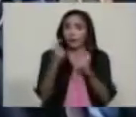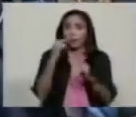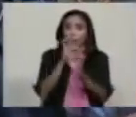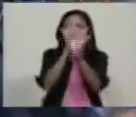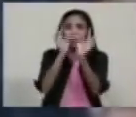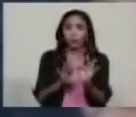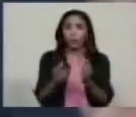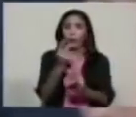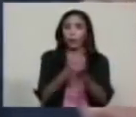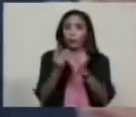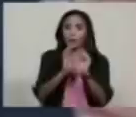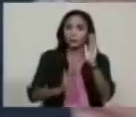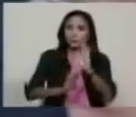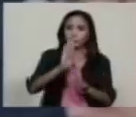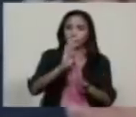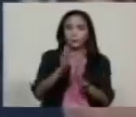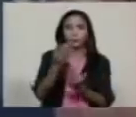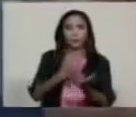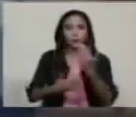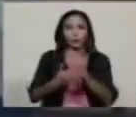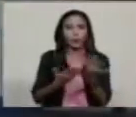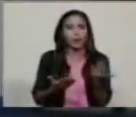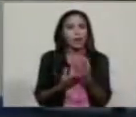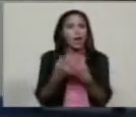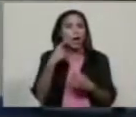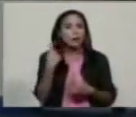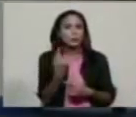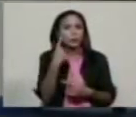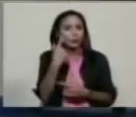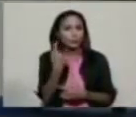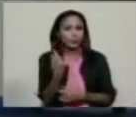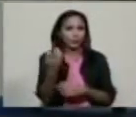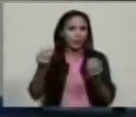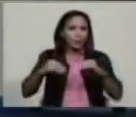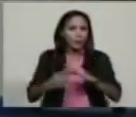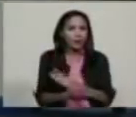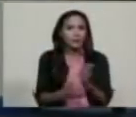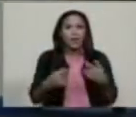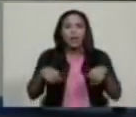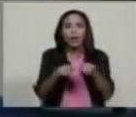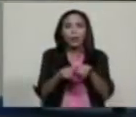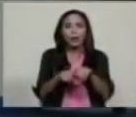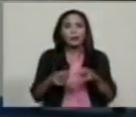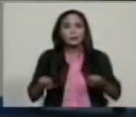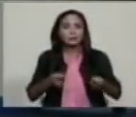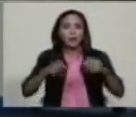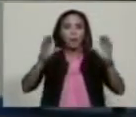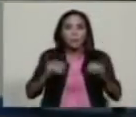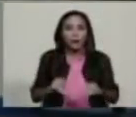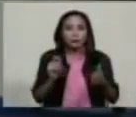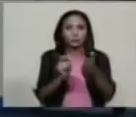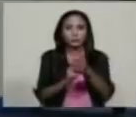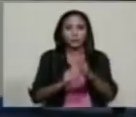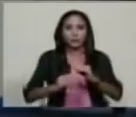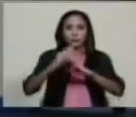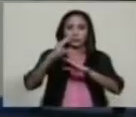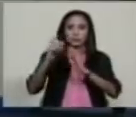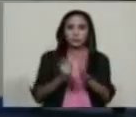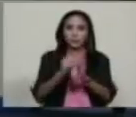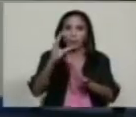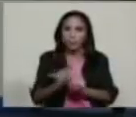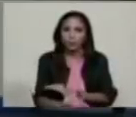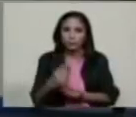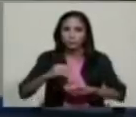economía. Y la economía no se mueve sola, como una máquina que prendes y apagas un botón. La economía